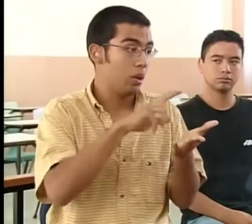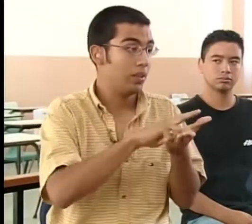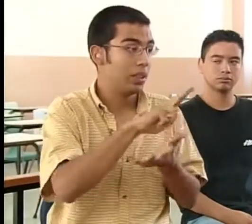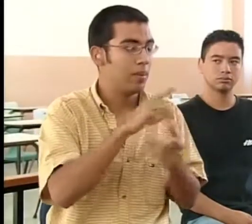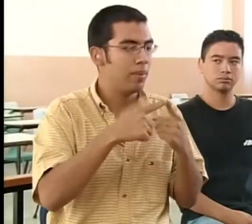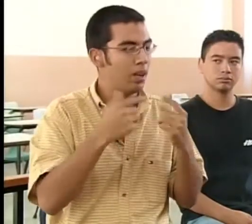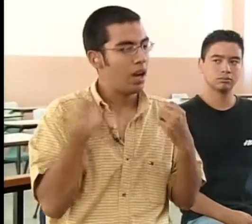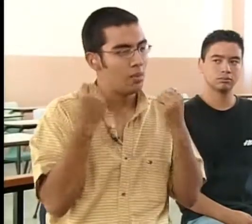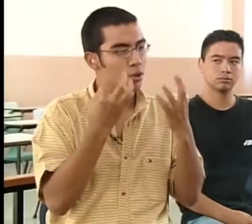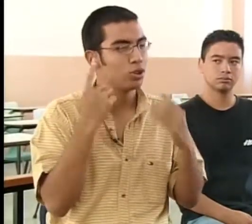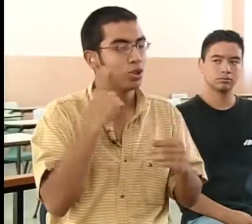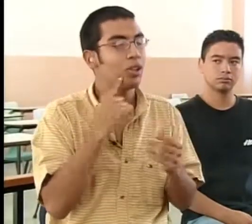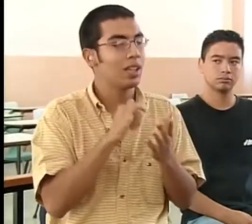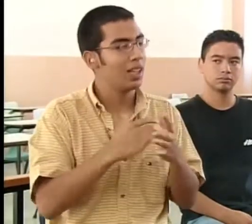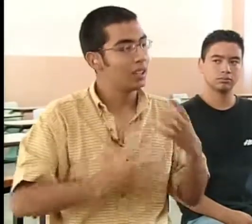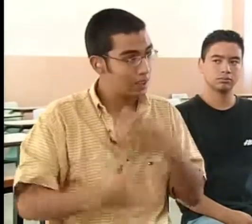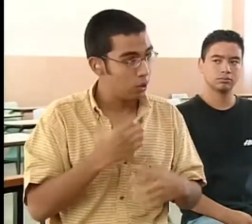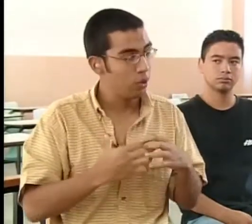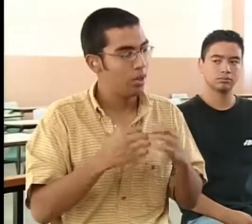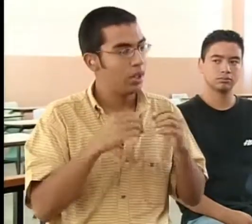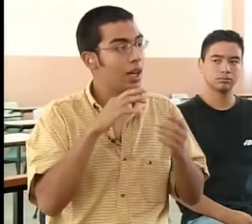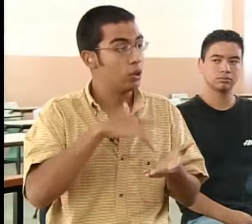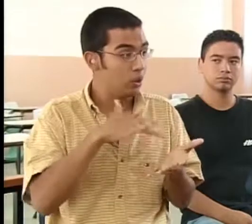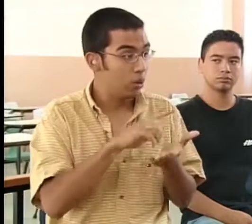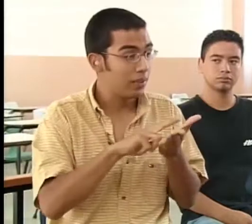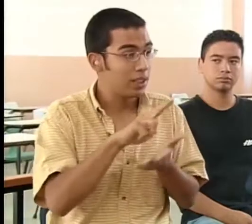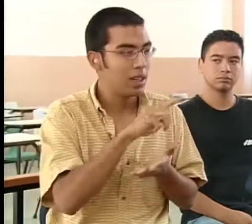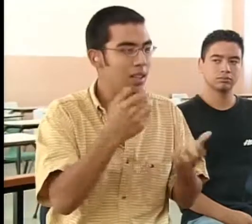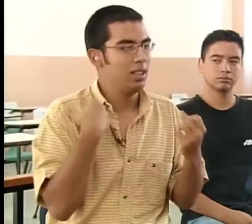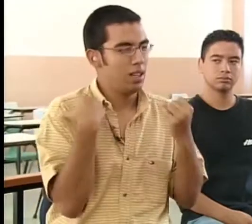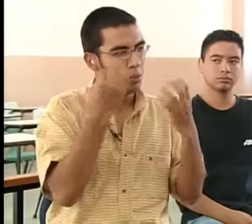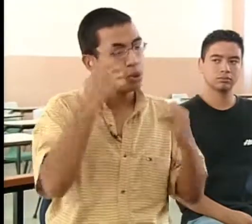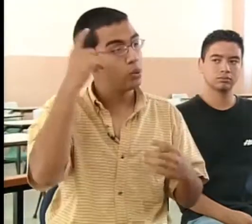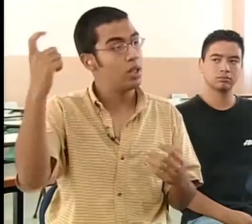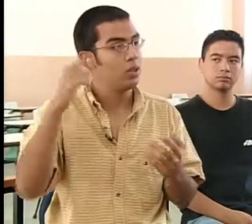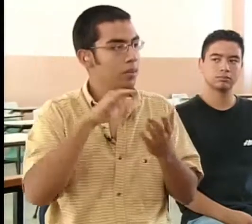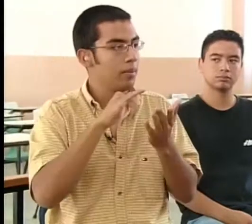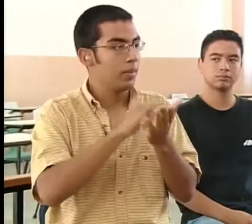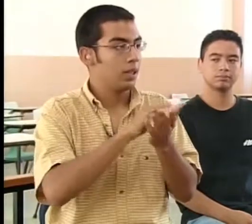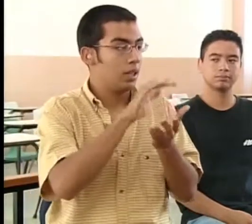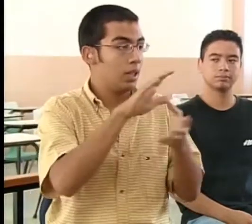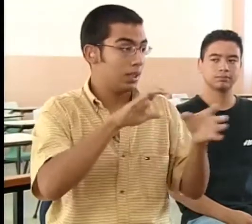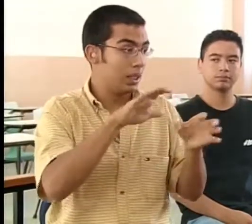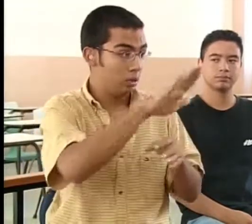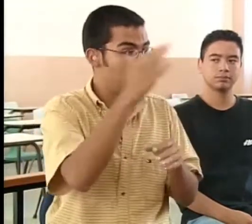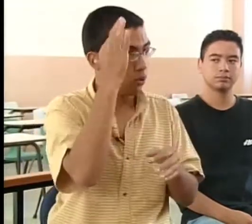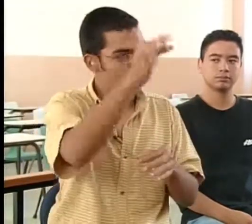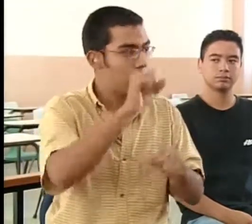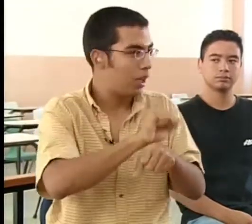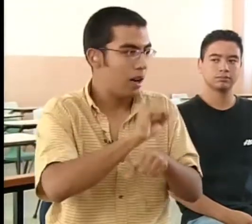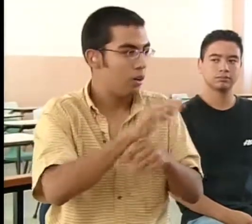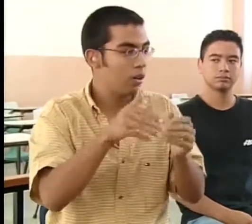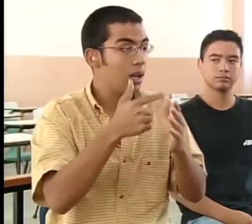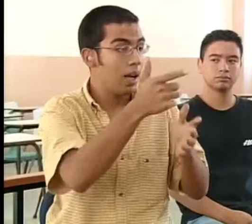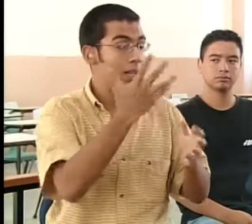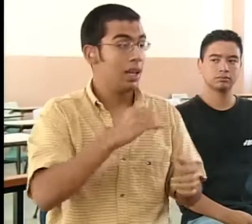no pueden estudiar a una universidad, pero hay muchos sordos que desean estudiar a una universidad. Tienen muchos sueños, que hacer su futuro,